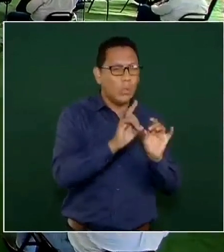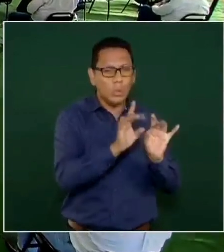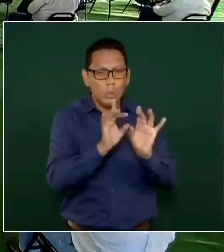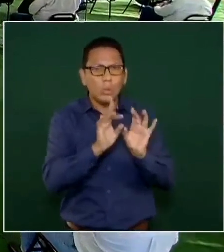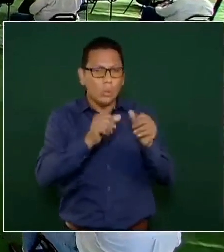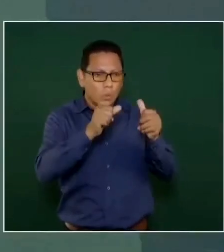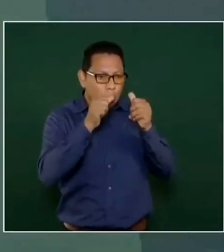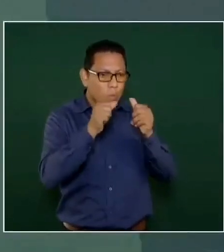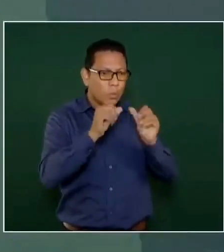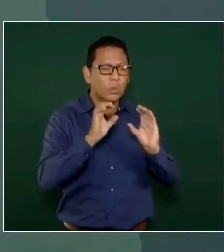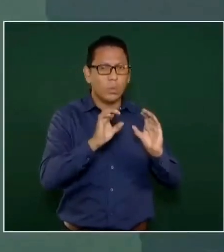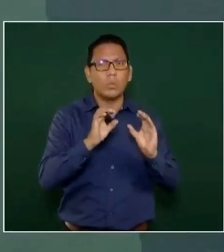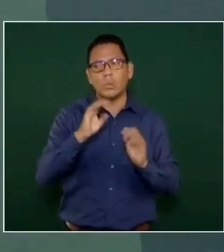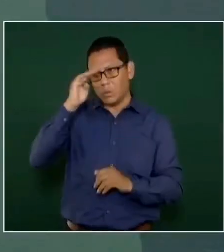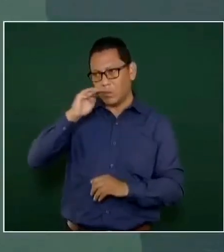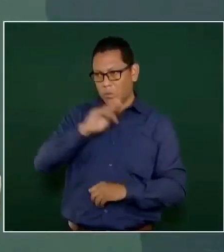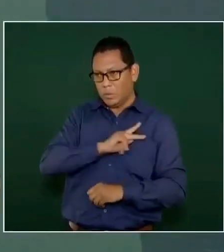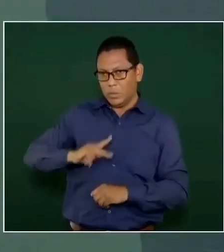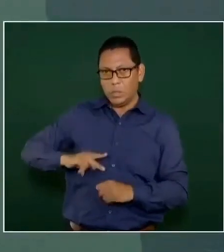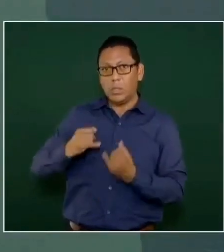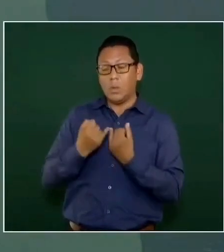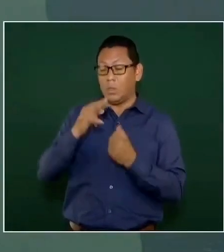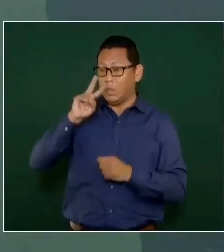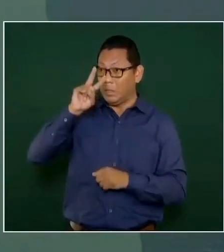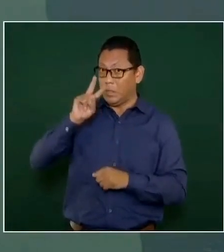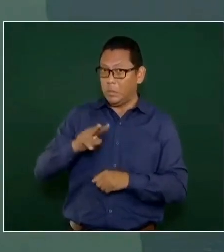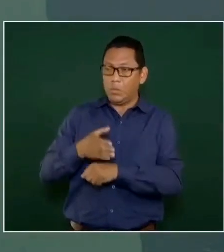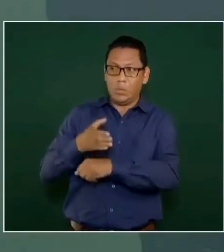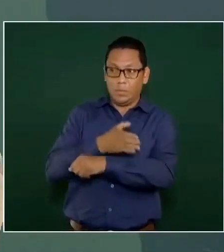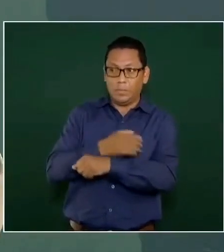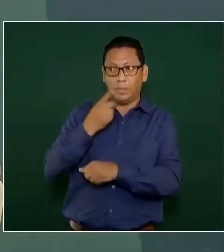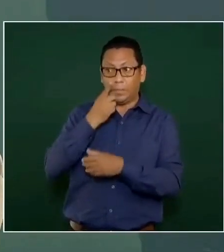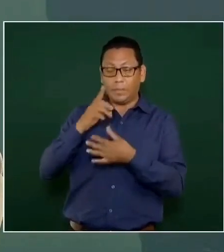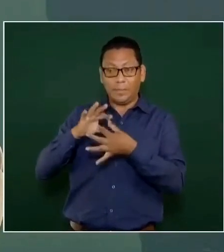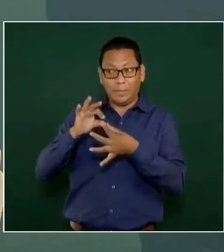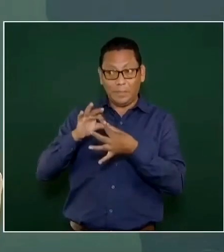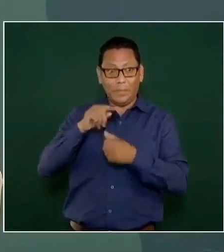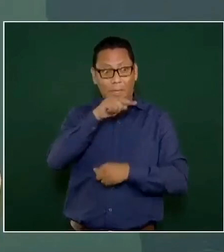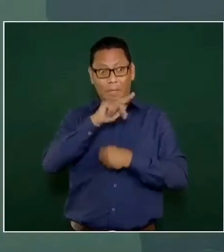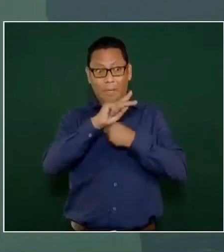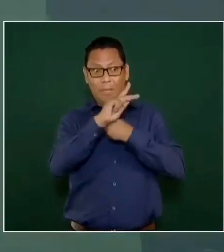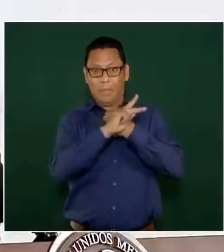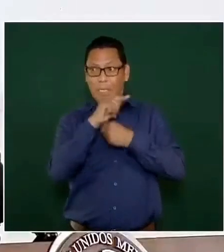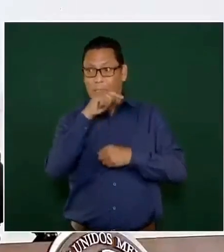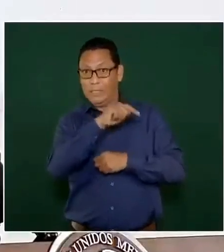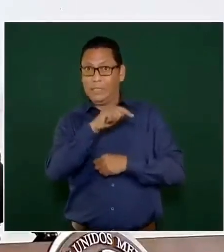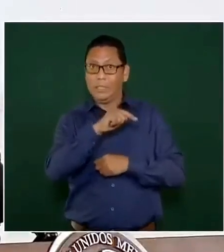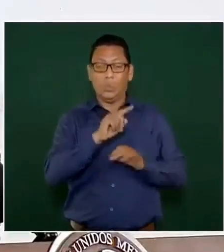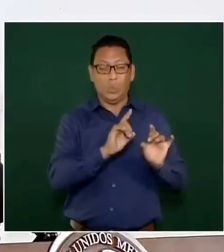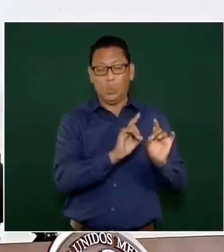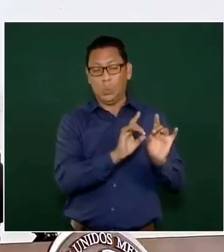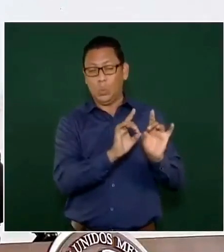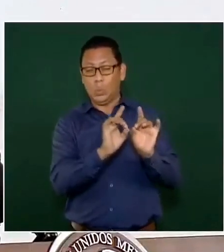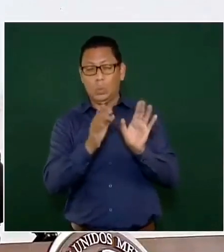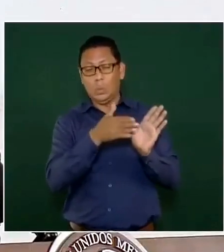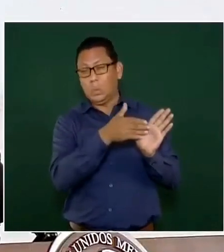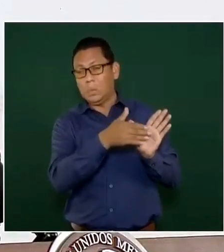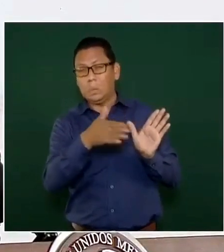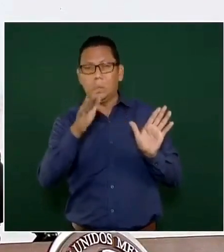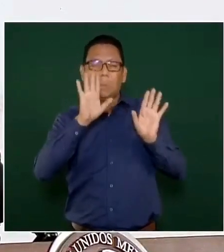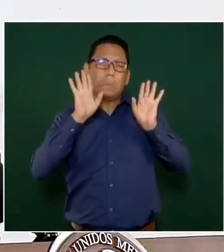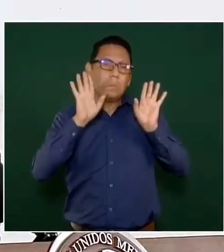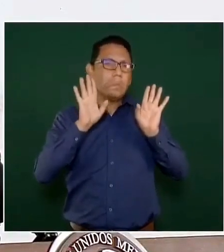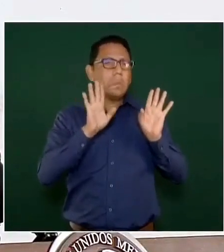y colegas, que en una situación como la que atraviesa Perú, donde pues todo tiene un cariz